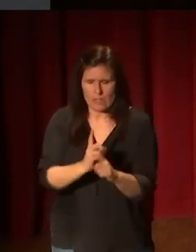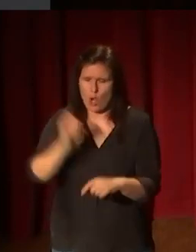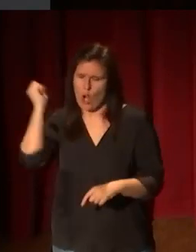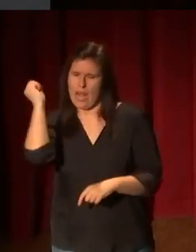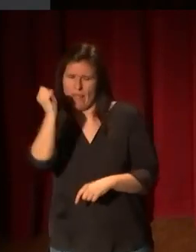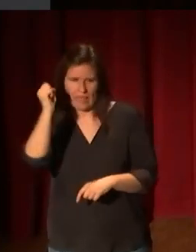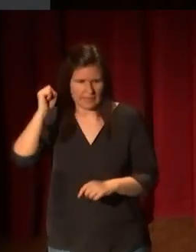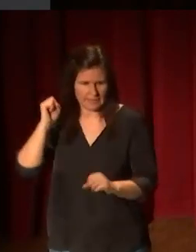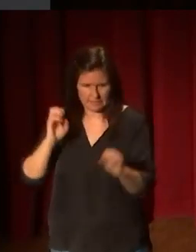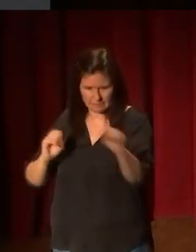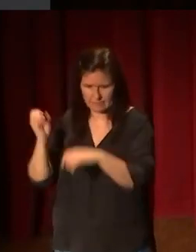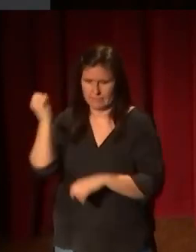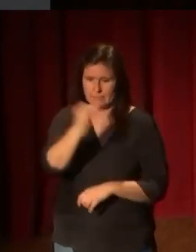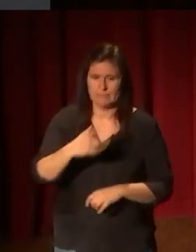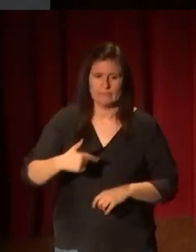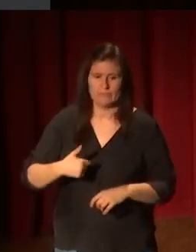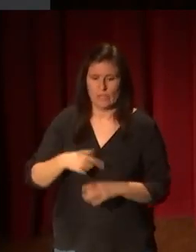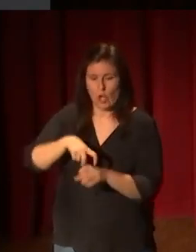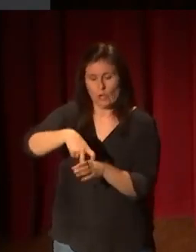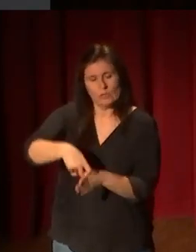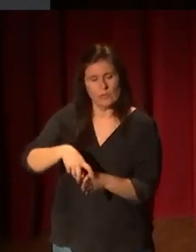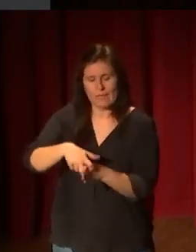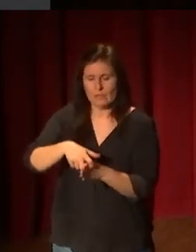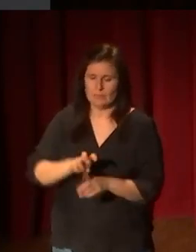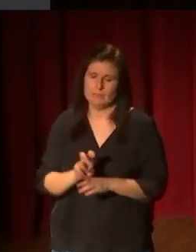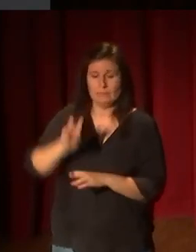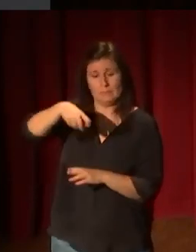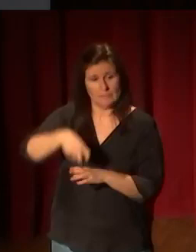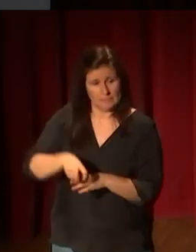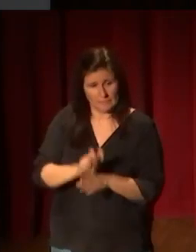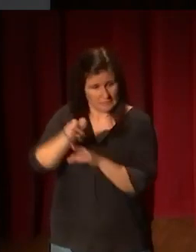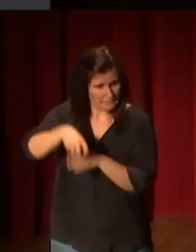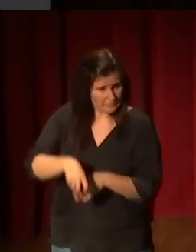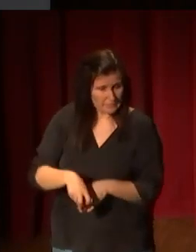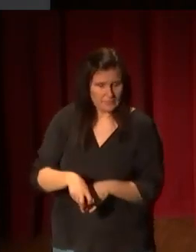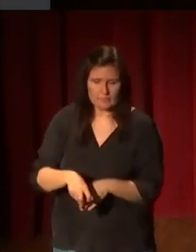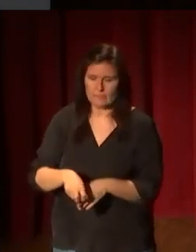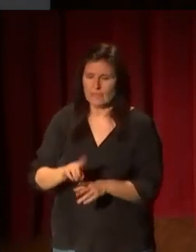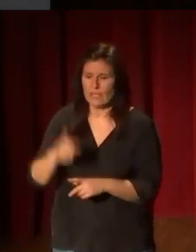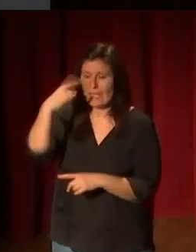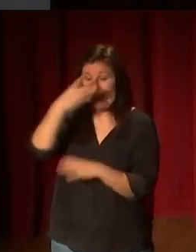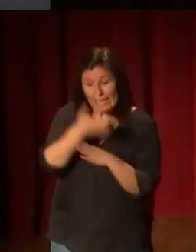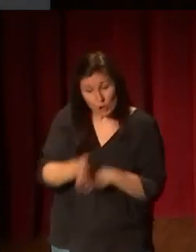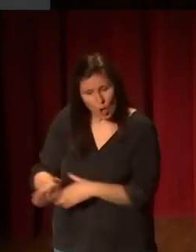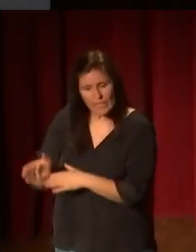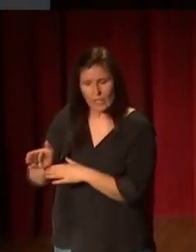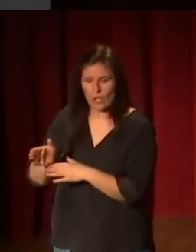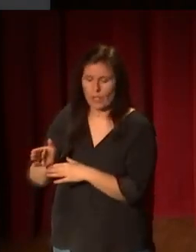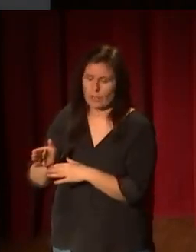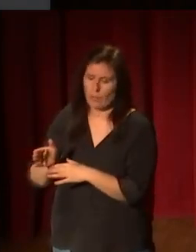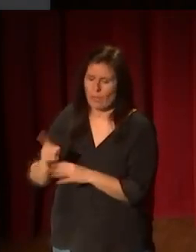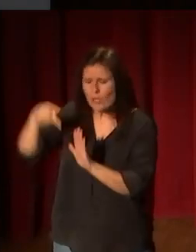mientras describían vistosas figuras a caballo con sus monturas en movimiento el toreo estaba mucho menos